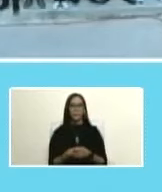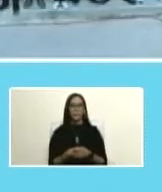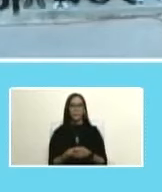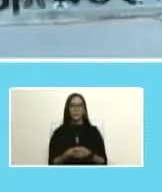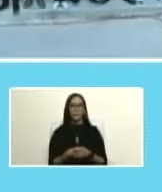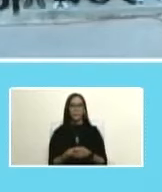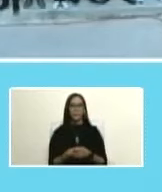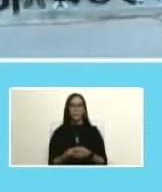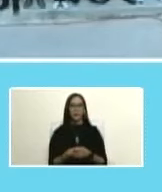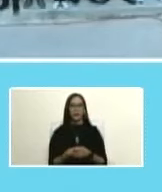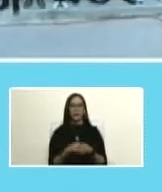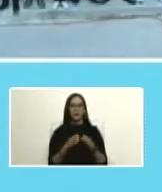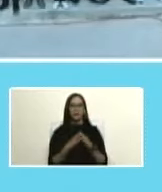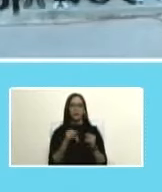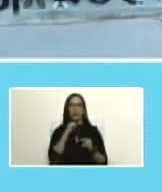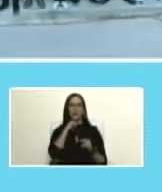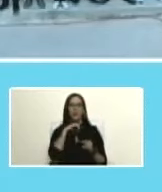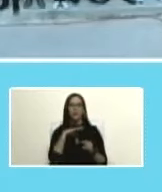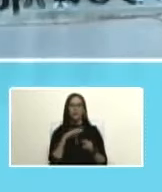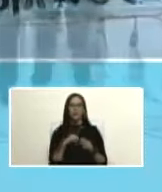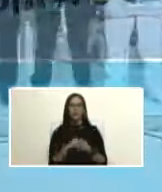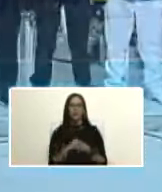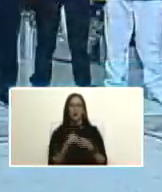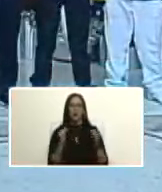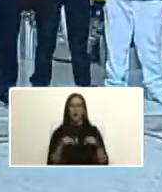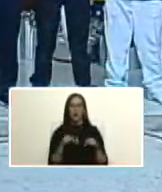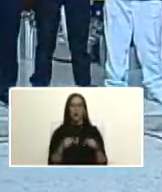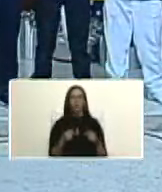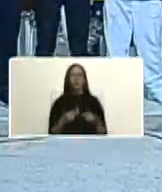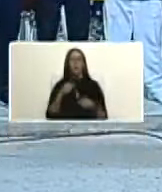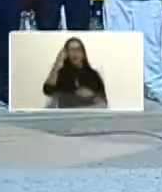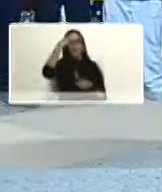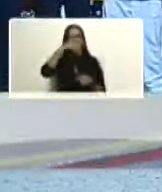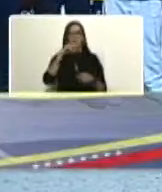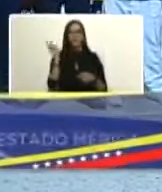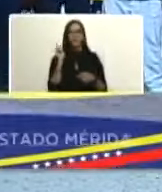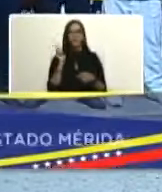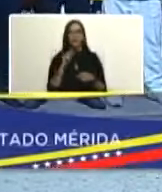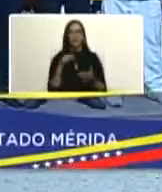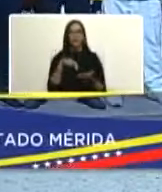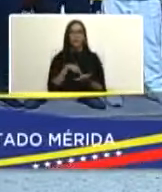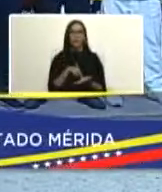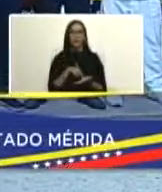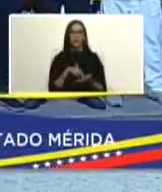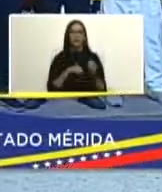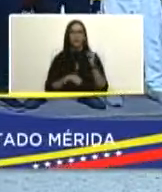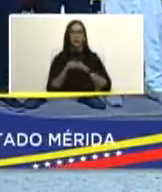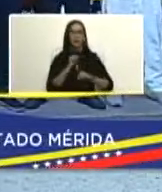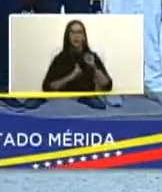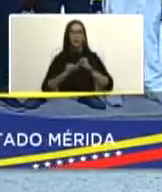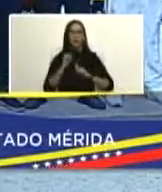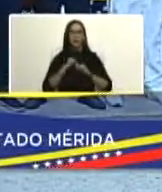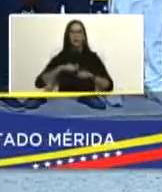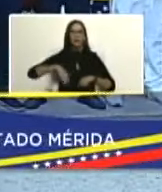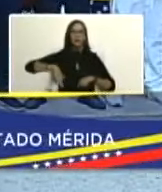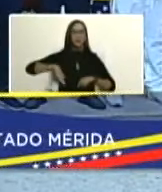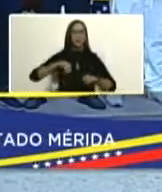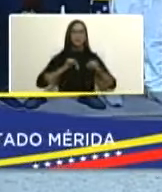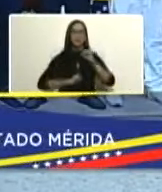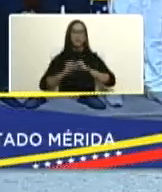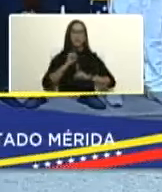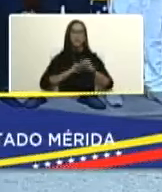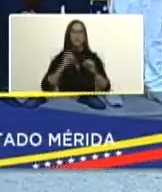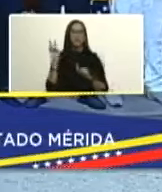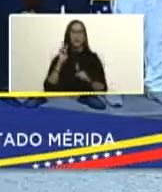estos años de historia. Hoy más que nunca el pueblo de Venezuela está de pie, defiende el Esequibo, defiende a